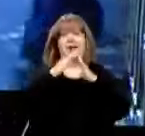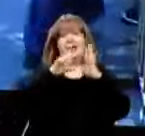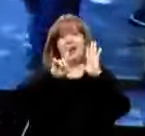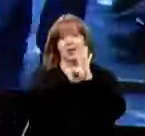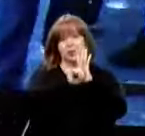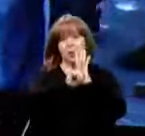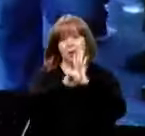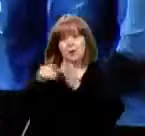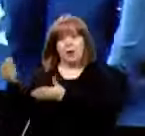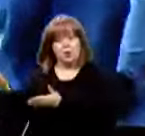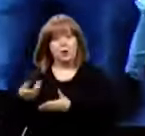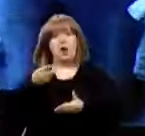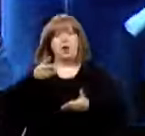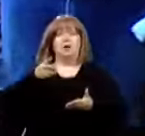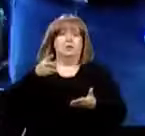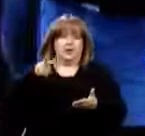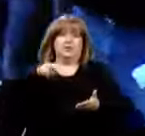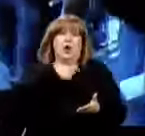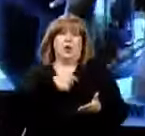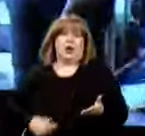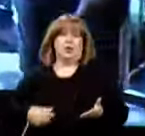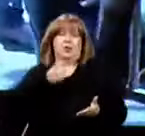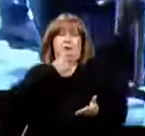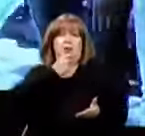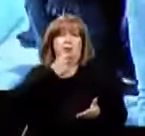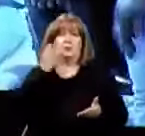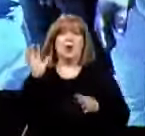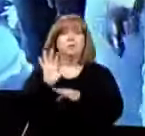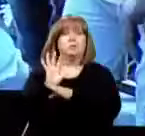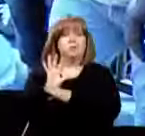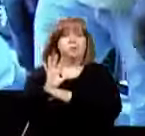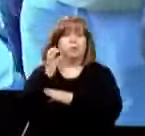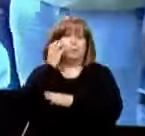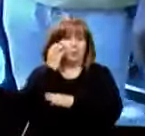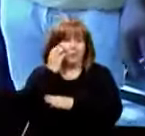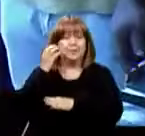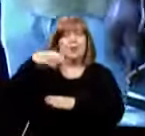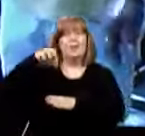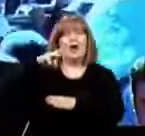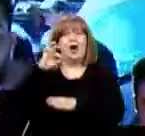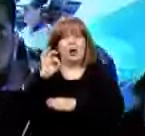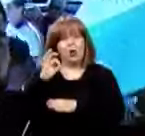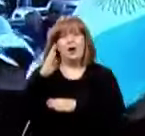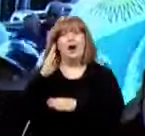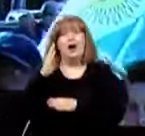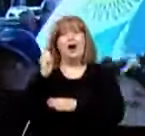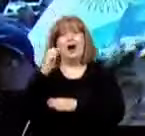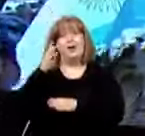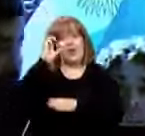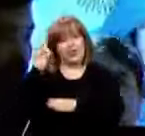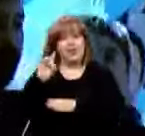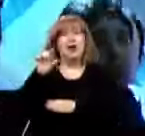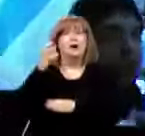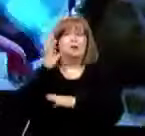que Mario Abed, un hombre que es el vicegobernador de la provincia, pero a su vez es una persona de la producción. Tiene mucho que ver con el